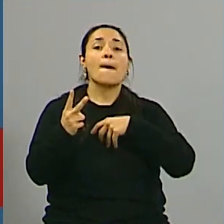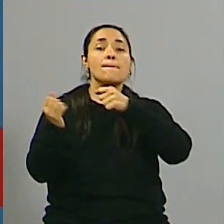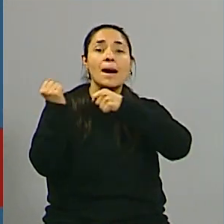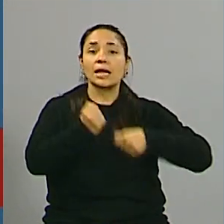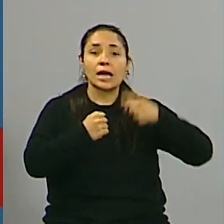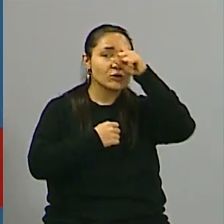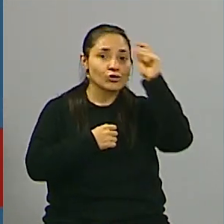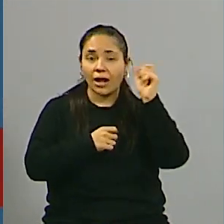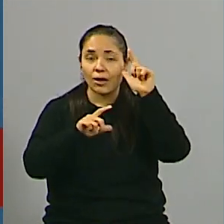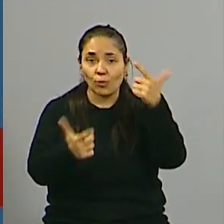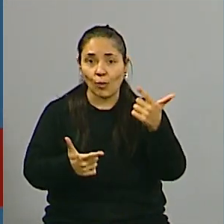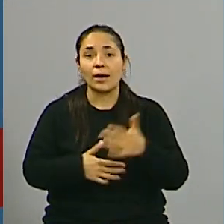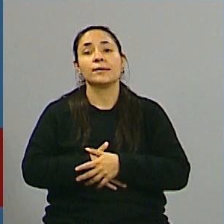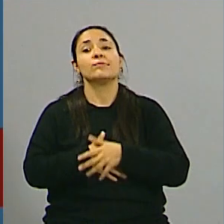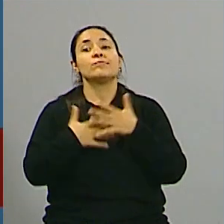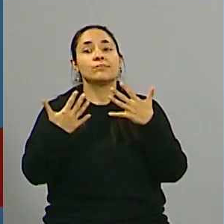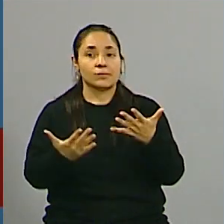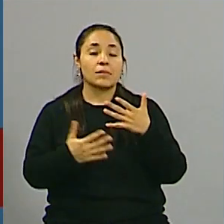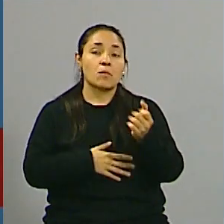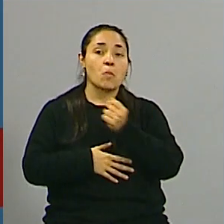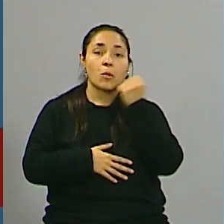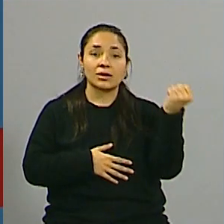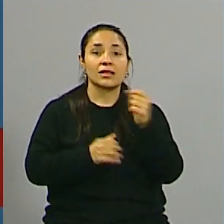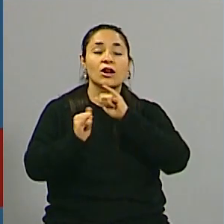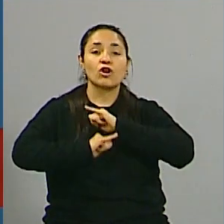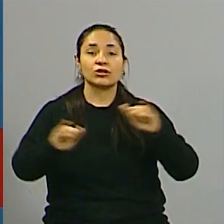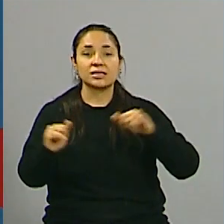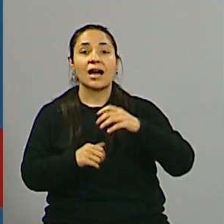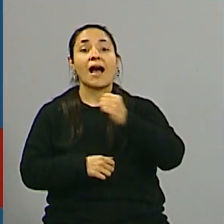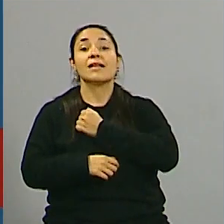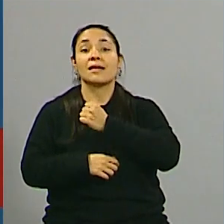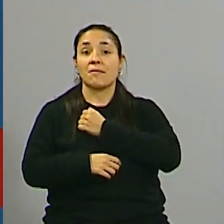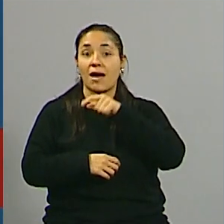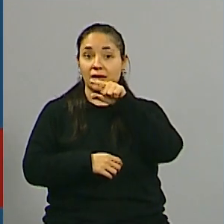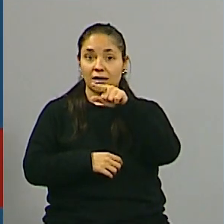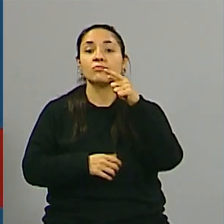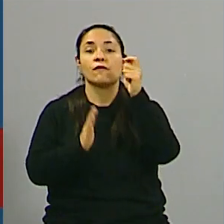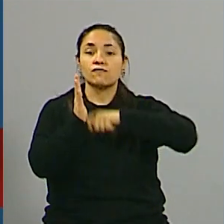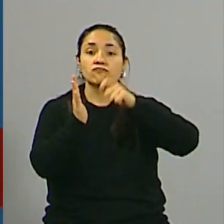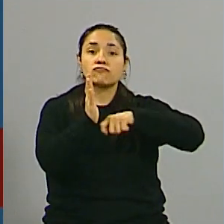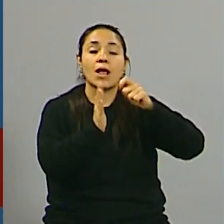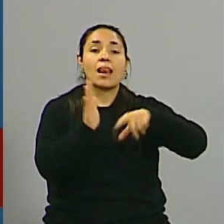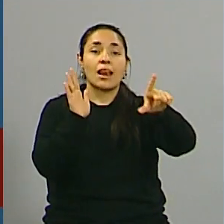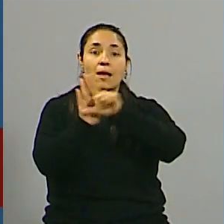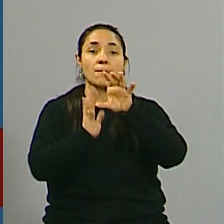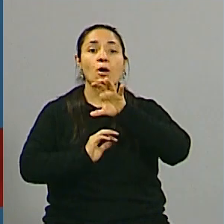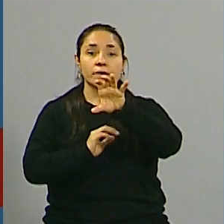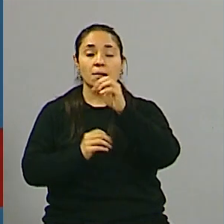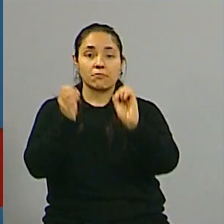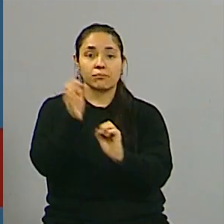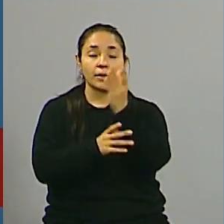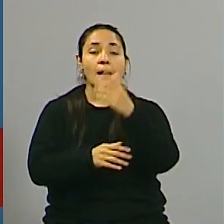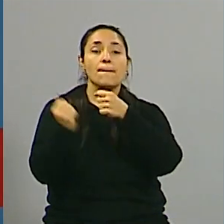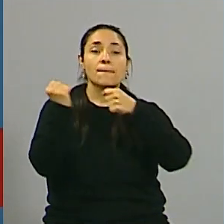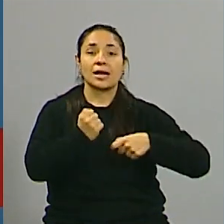nacionales. Así que, bueno, la buena noticia fue que Catamarca en estos días estuvo firmando la ley provincial para crear su primer